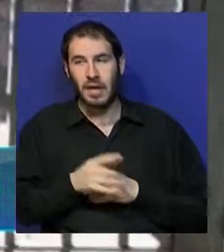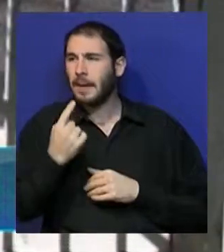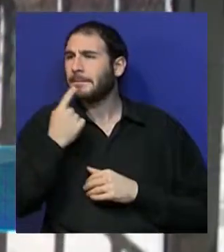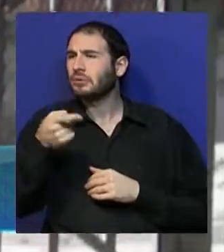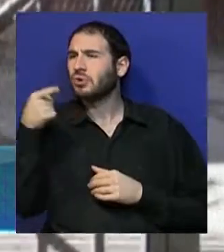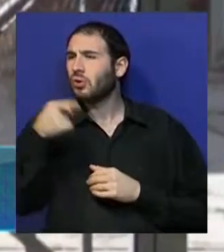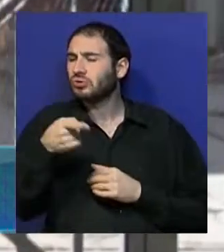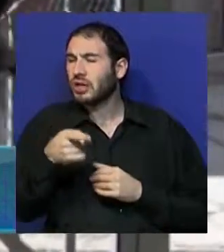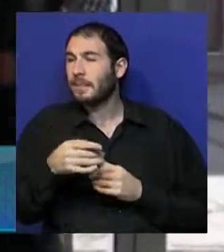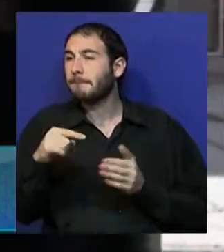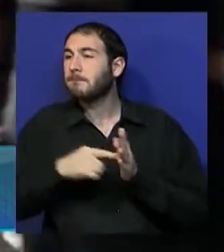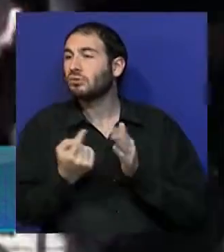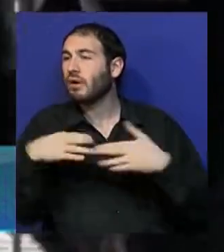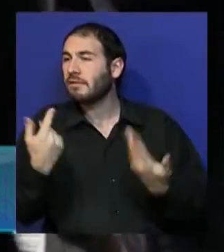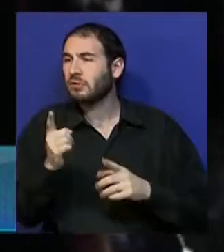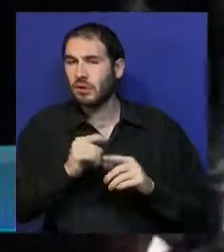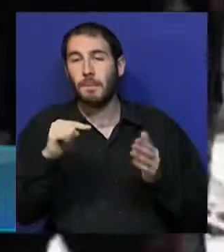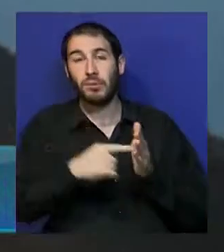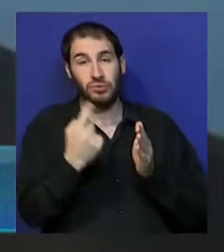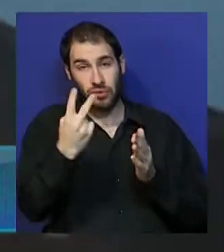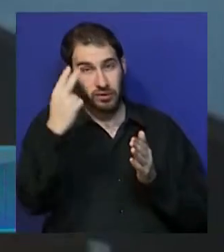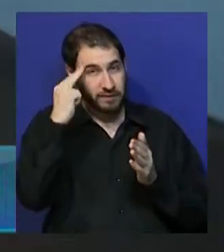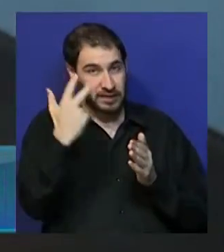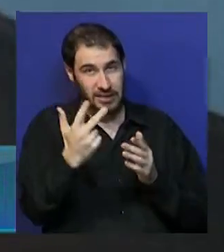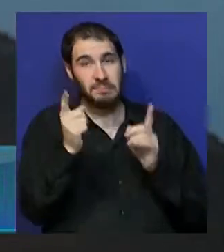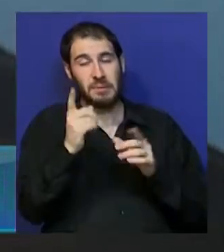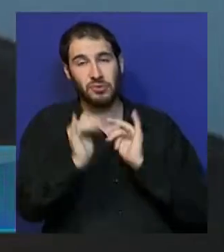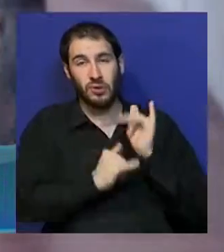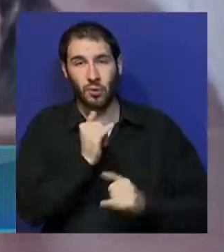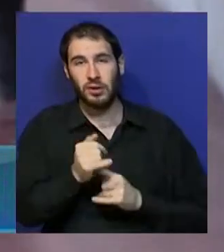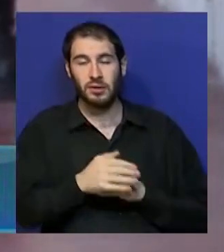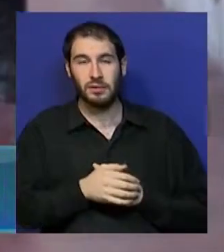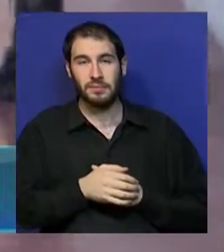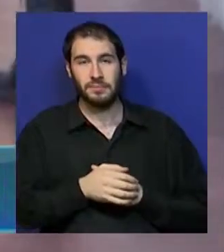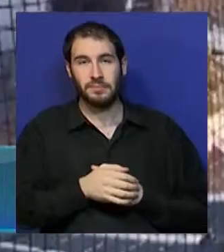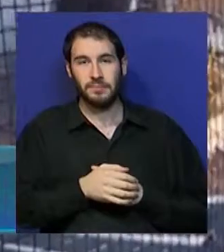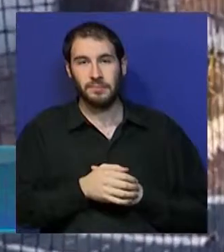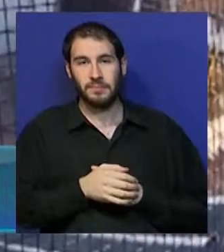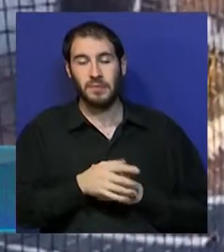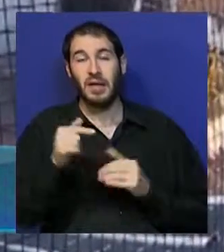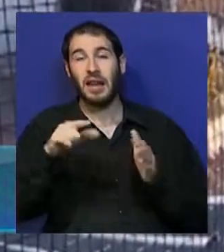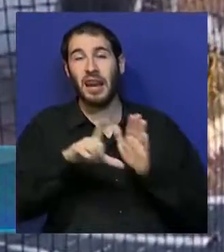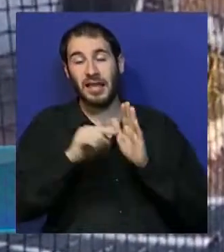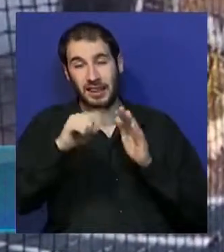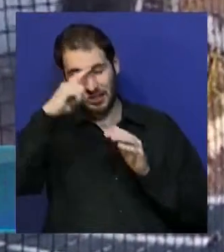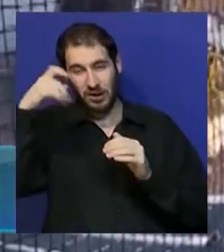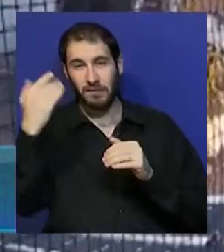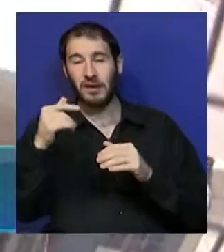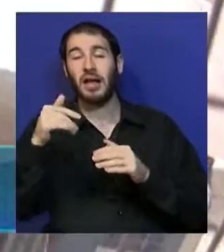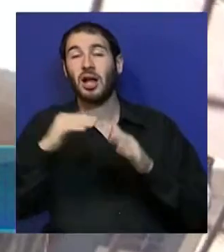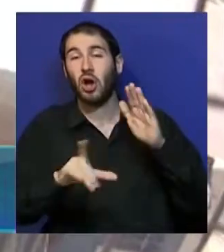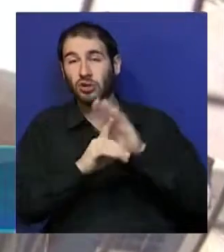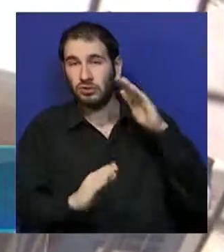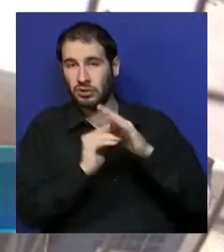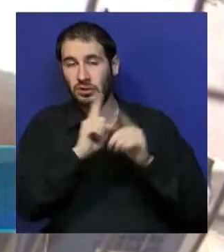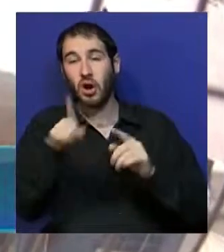caso cuáles son los puntos que le parecen favorables? En 293, en principio, como te digo, que vulnera tratados internacionales con rango constitucional